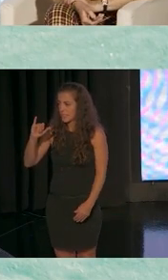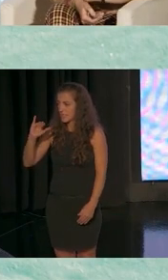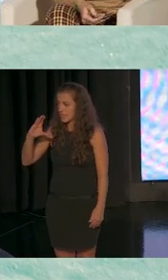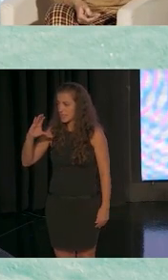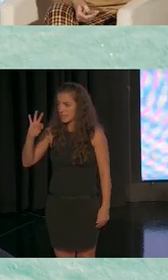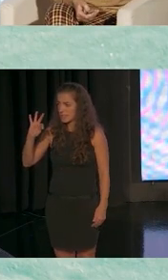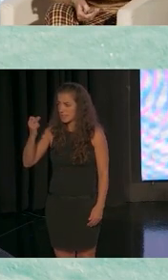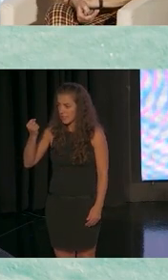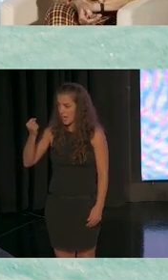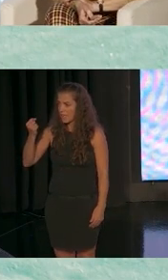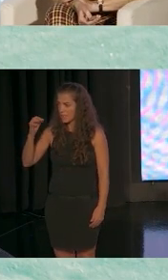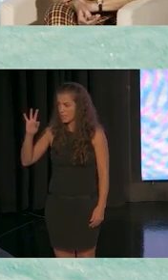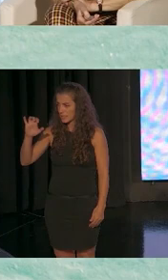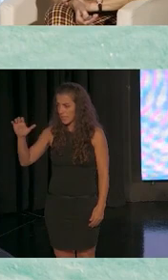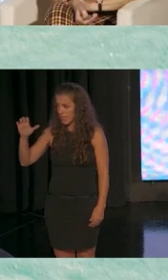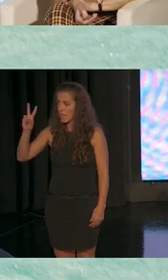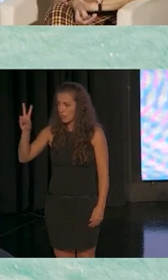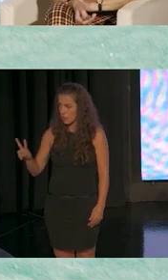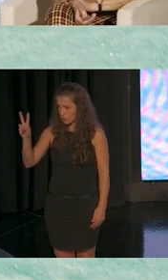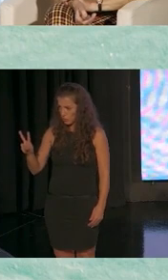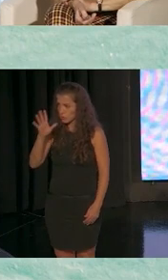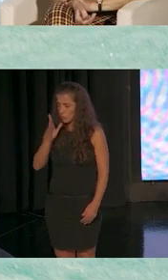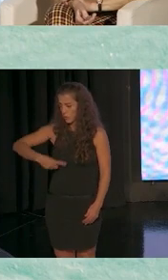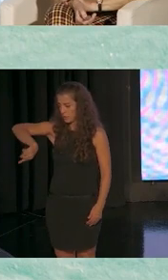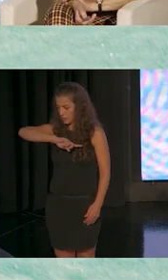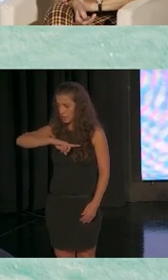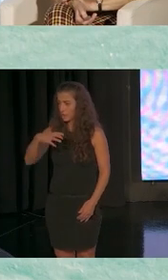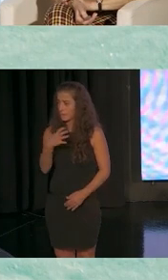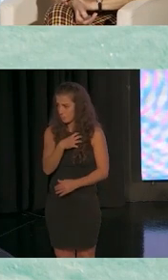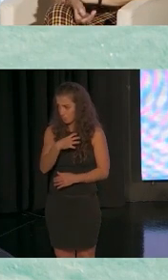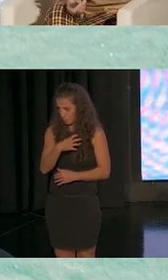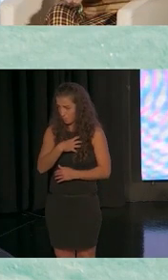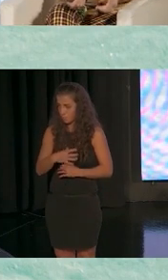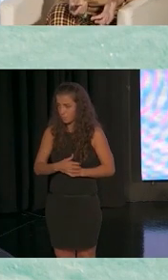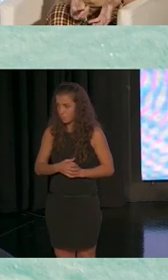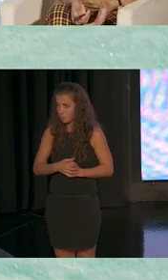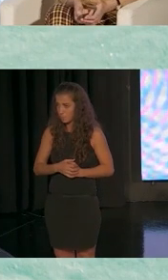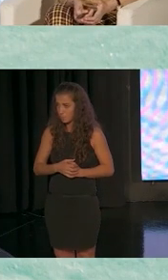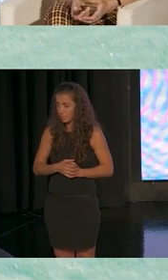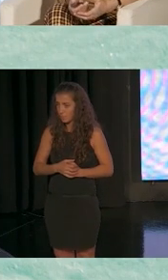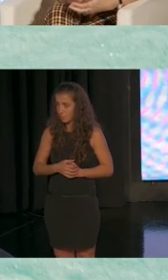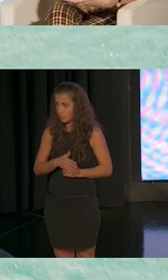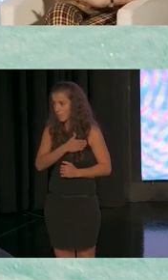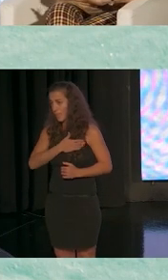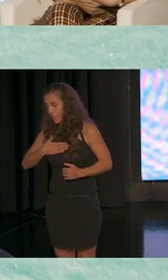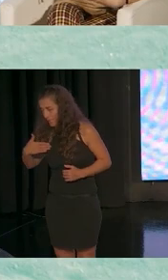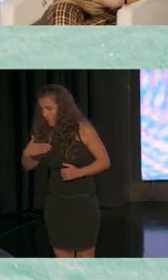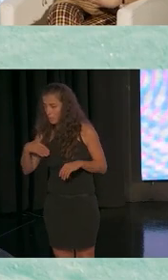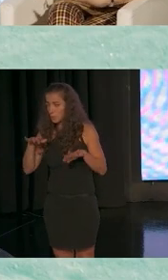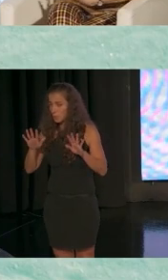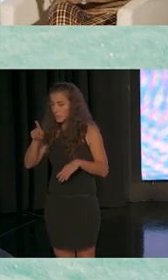estaban totalmente fuera de nuestra nuestra voluntad pero eh es un un proyecto que nos tiene